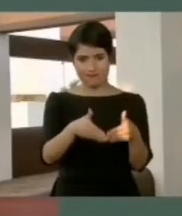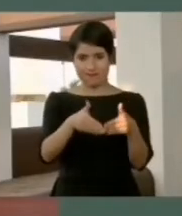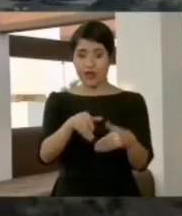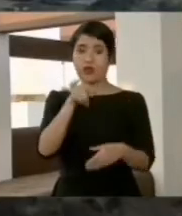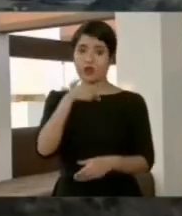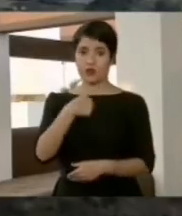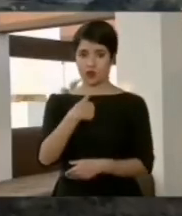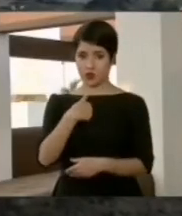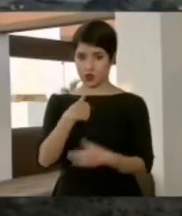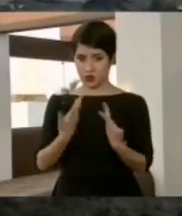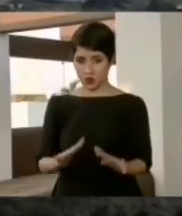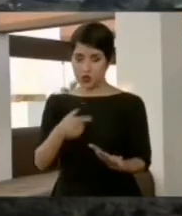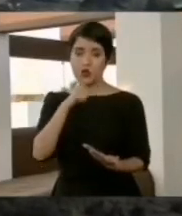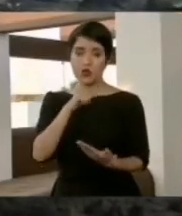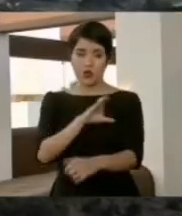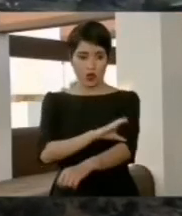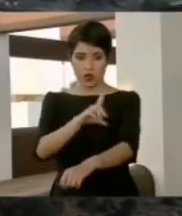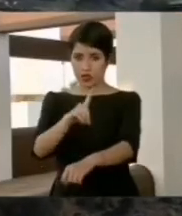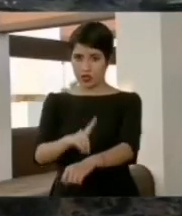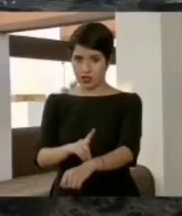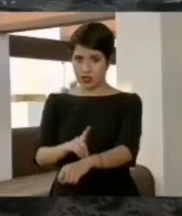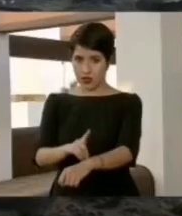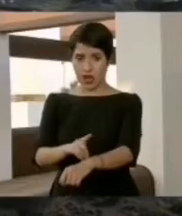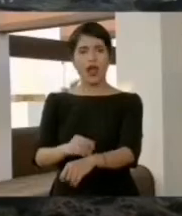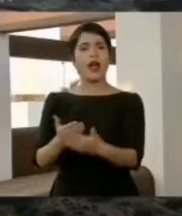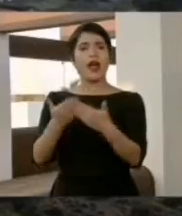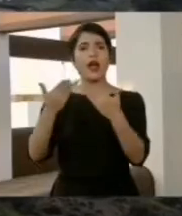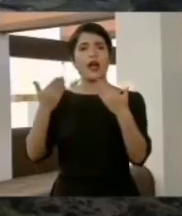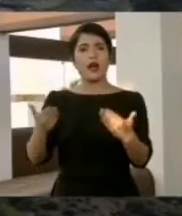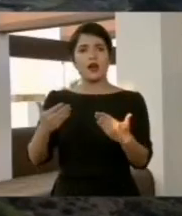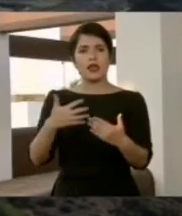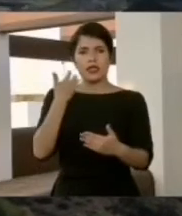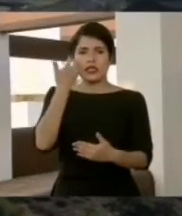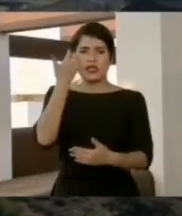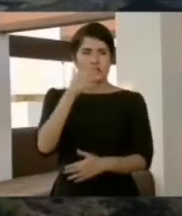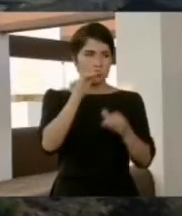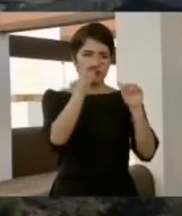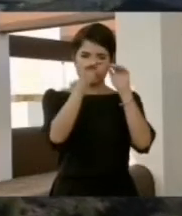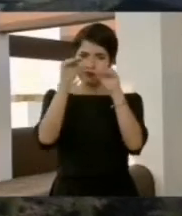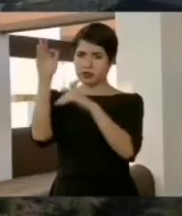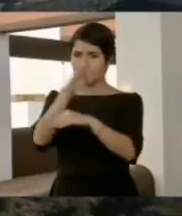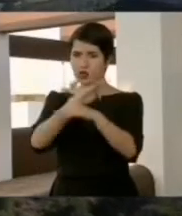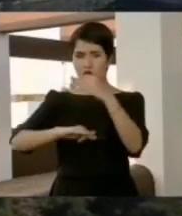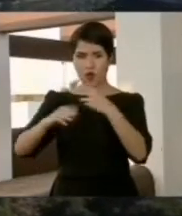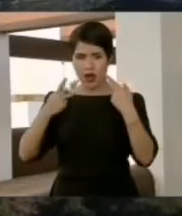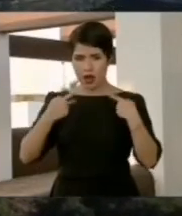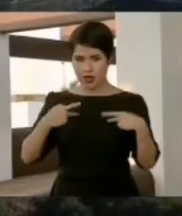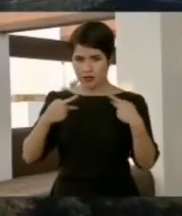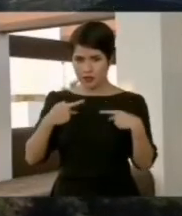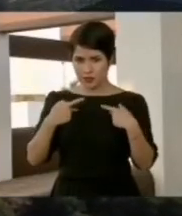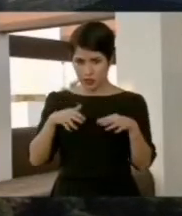General de Puertos y Marina Mercante, quiero reiterar el llamado a toda la comunidad marítimo-portuaria